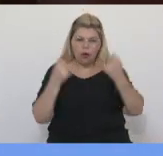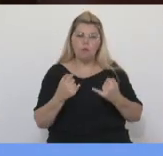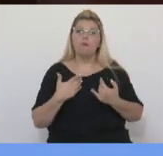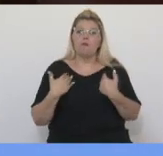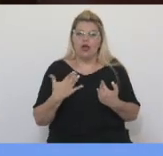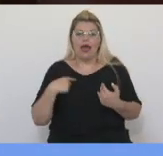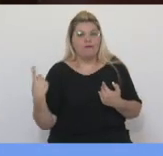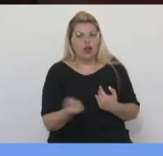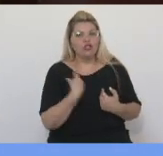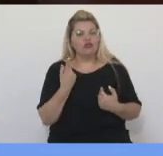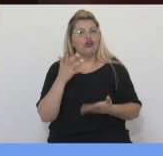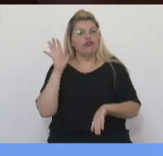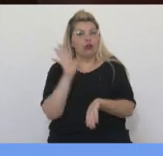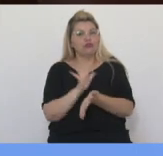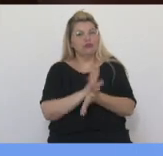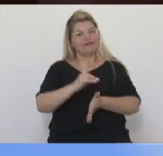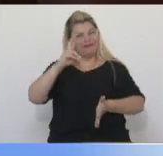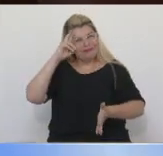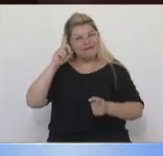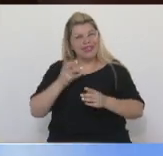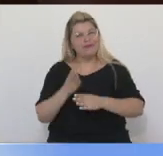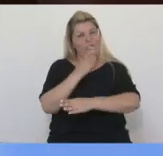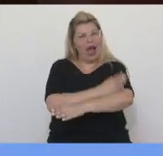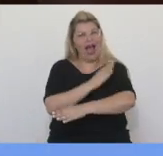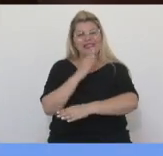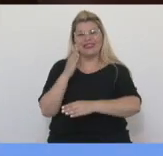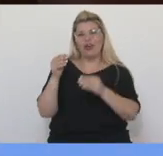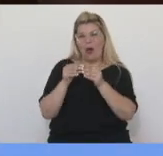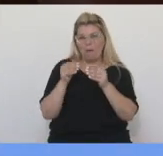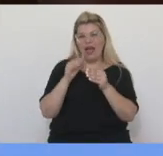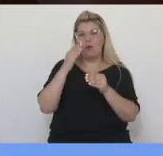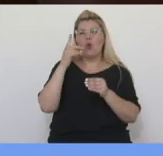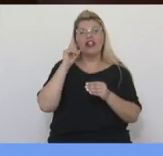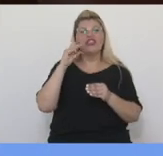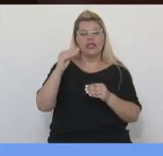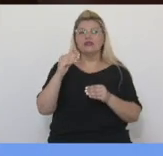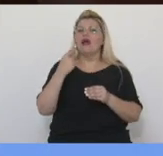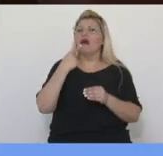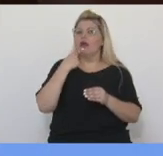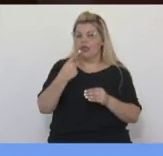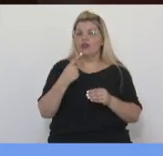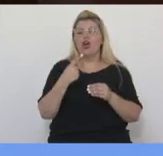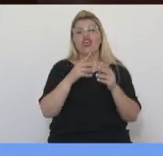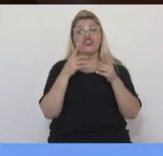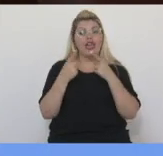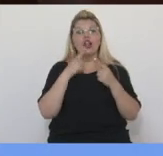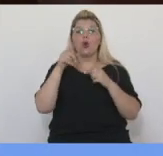honor a lo que nos acaba de plantear este bambú ree que el diálogo sea la solución de estos conflictos muchísimas gracias gracias